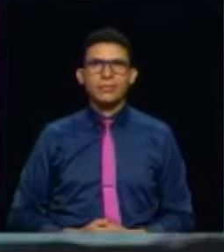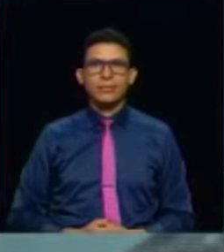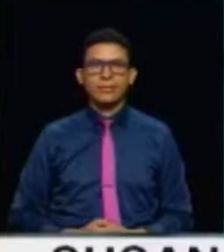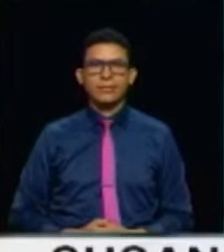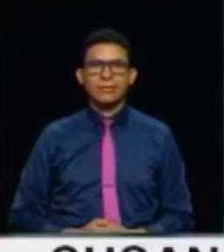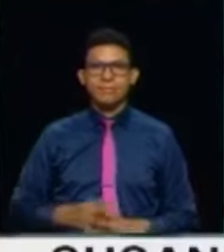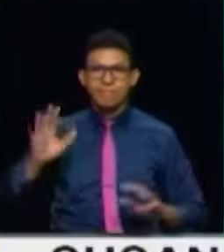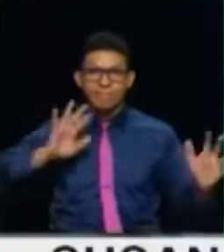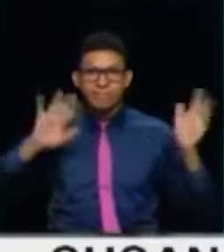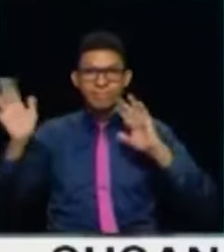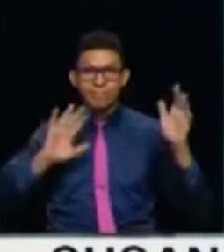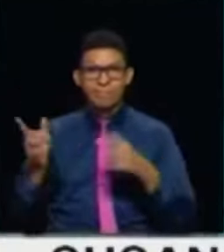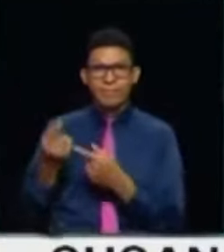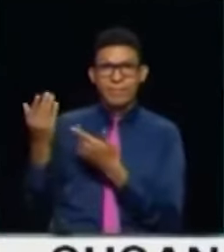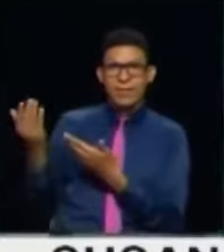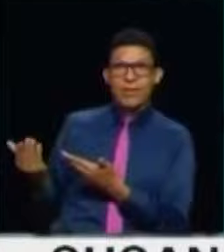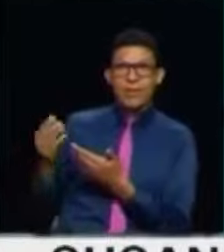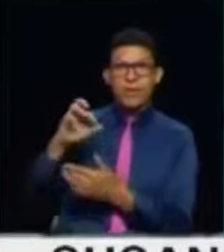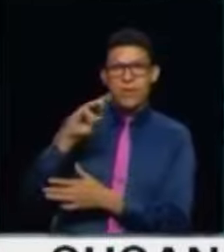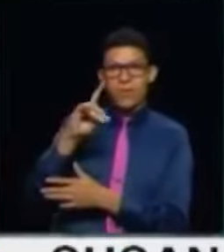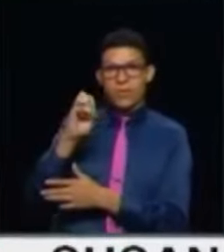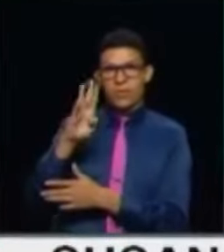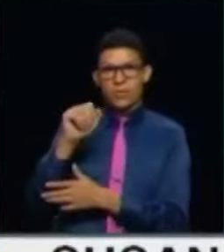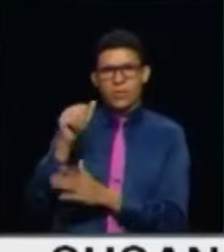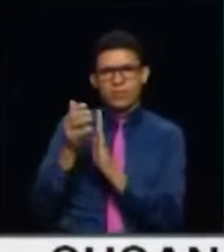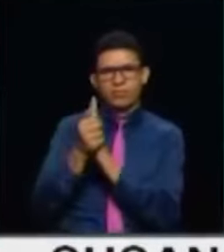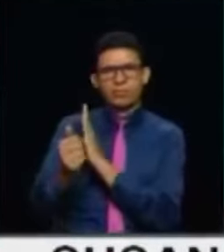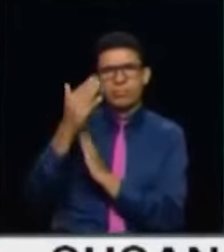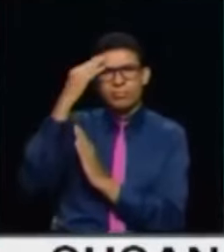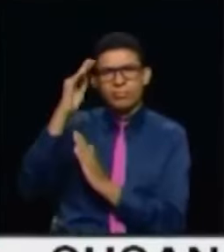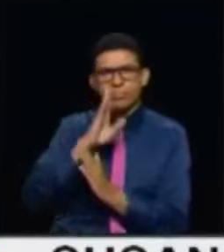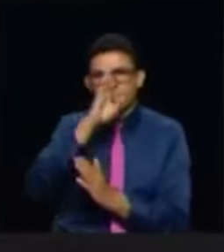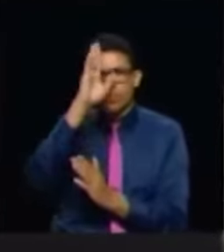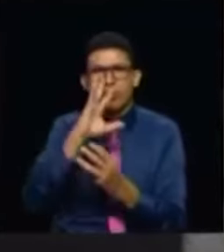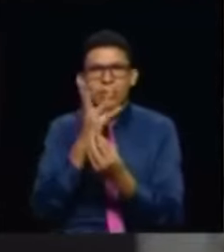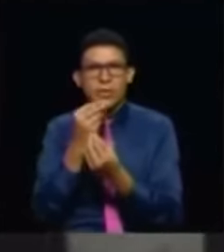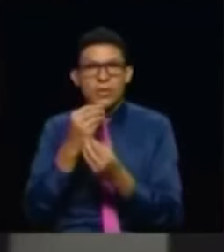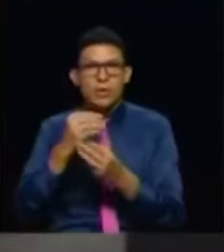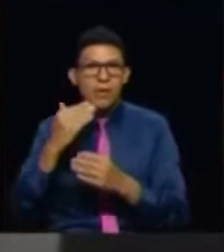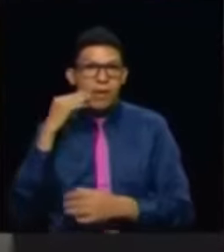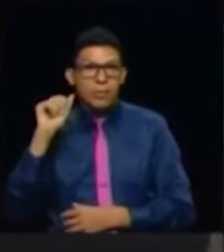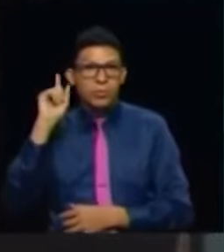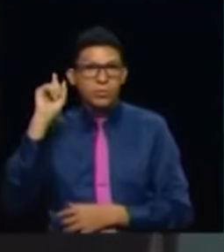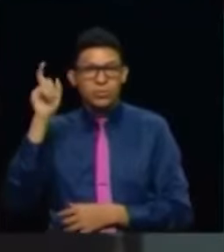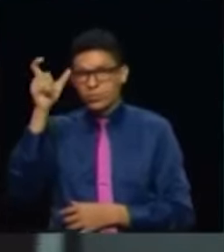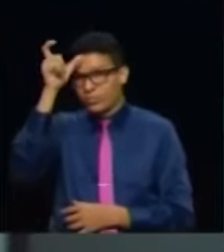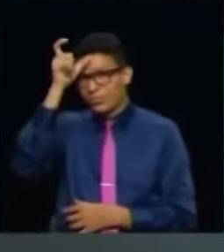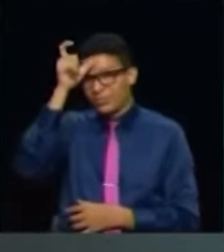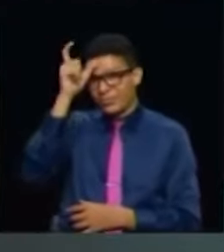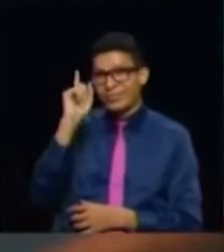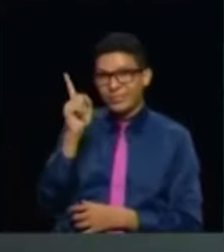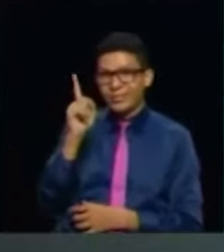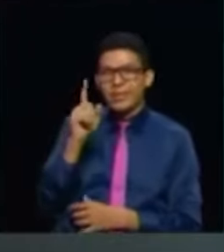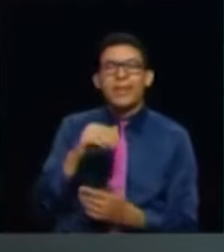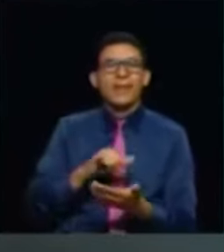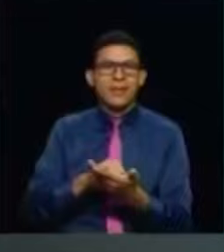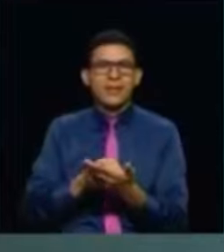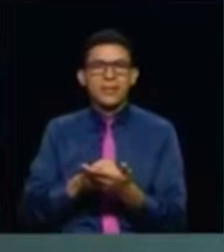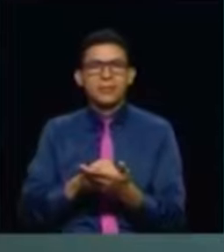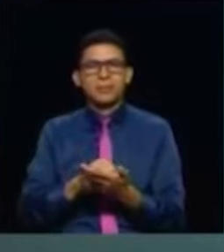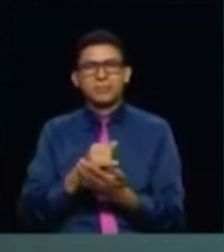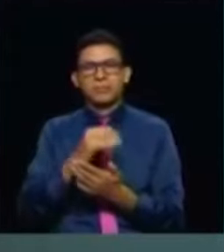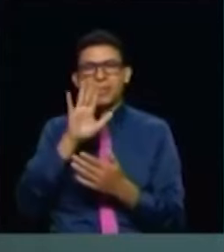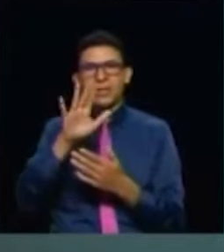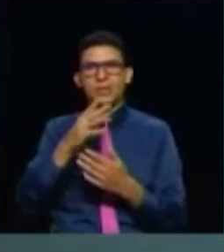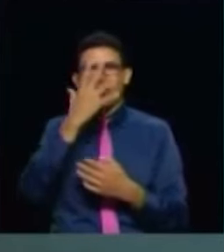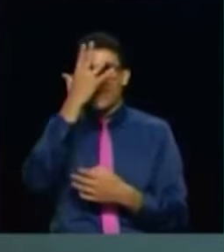La arquera Vanessa Córdoba demostrará su talento cuidando el arco del Beşiktaş femenino de Turquía. Mediante sus redes sociales, la ex Deportivo